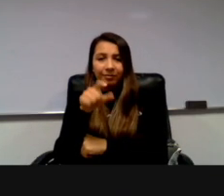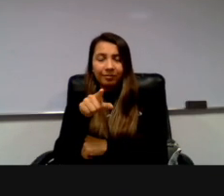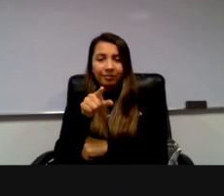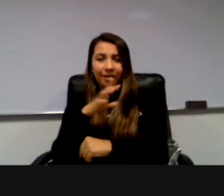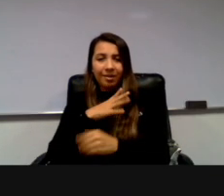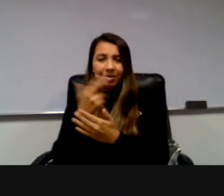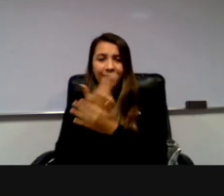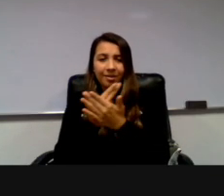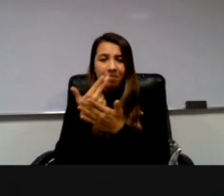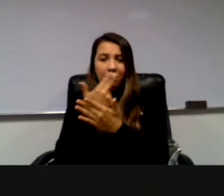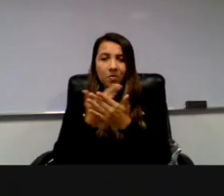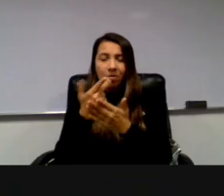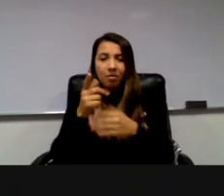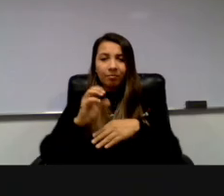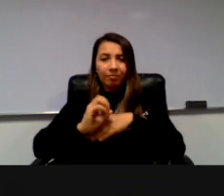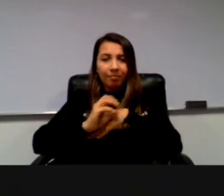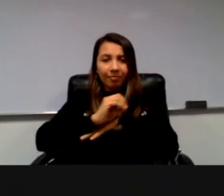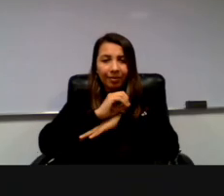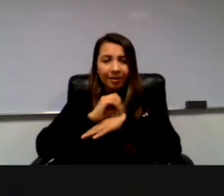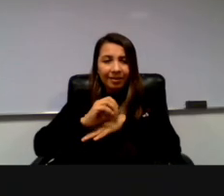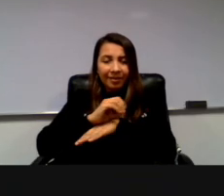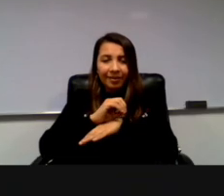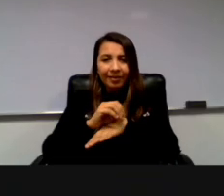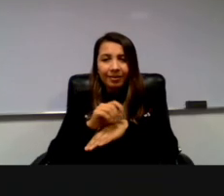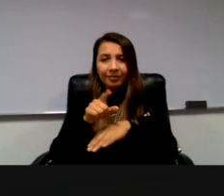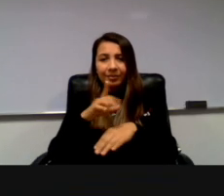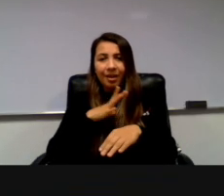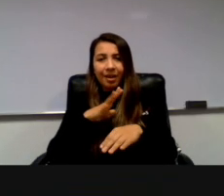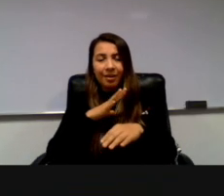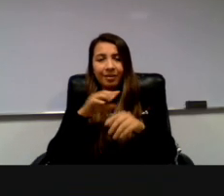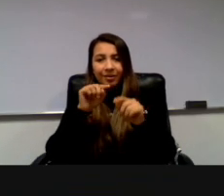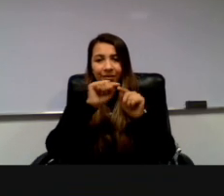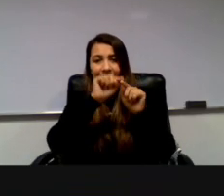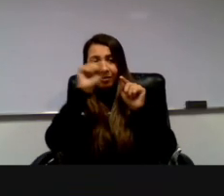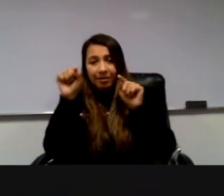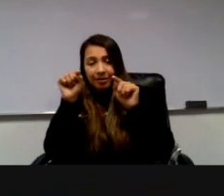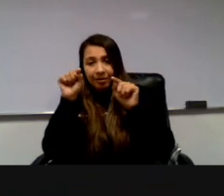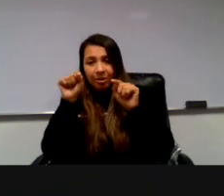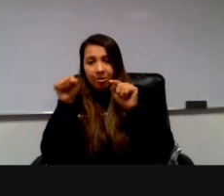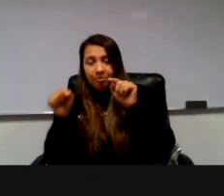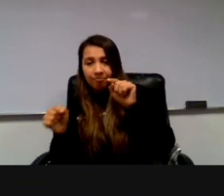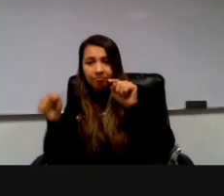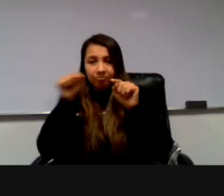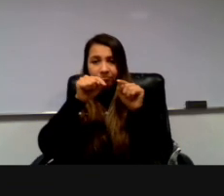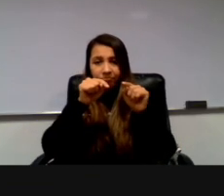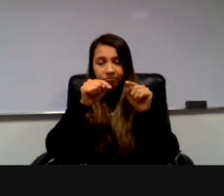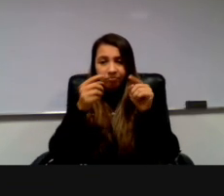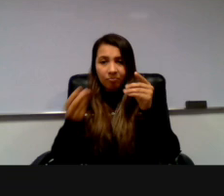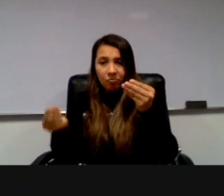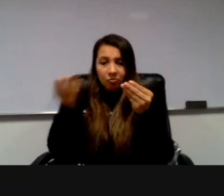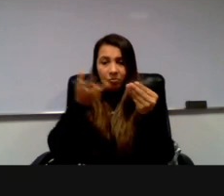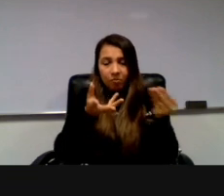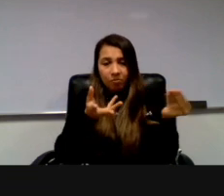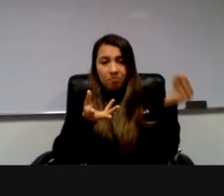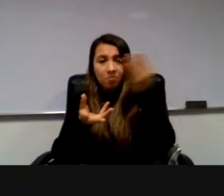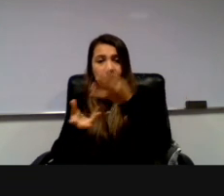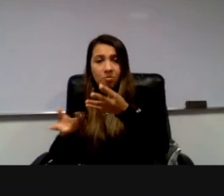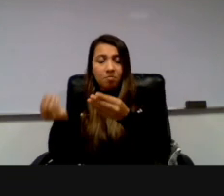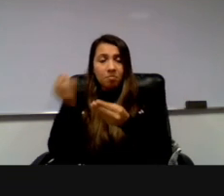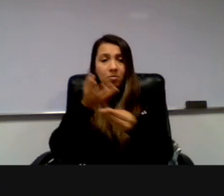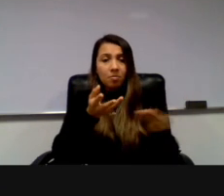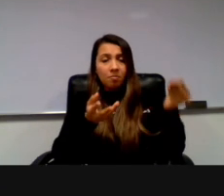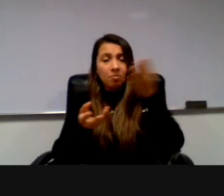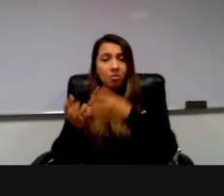unas bacterias y vemos cómo estas flechas indican cómo tienen distintos mecanismos para pasarse genes,